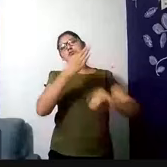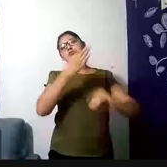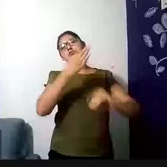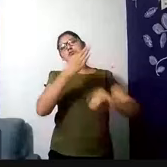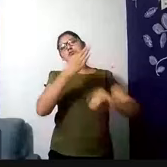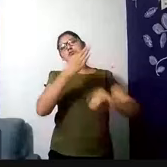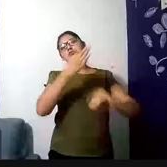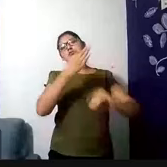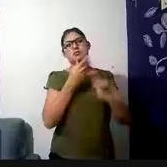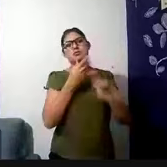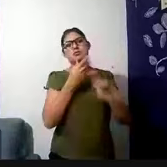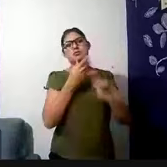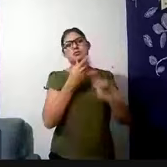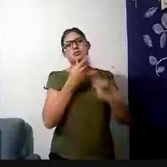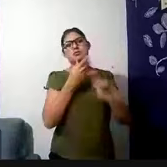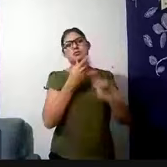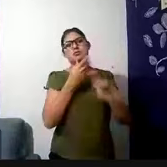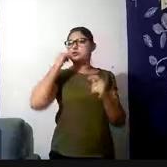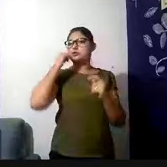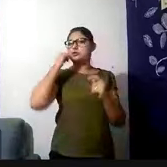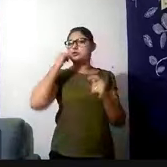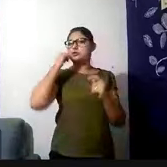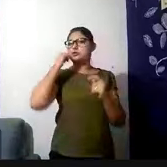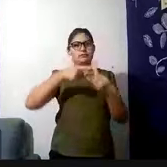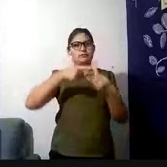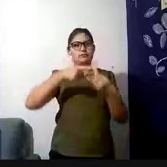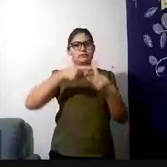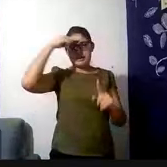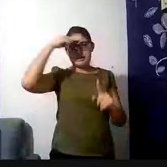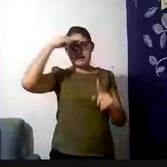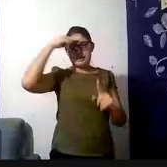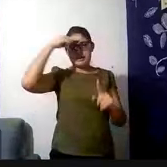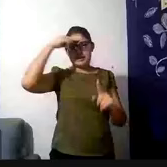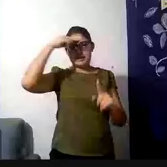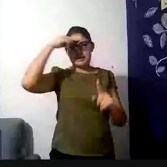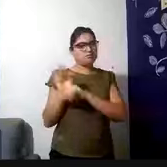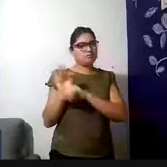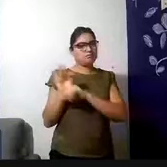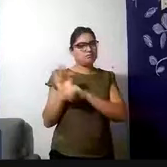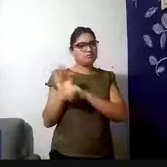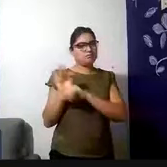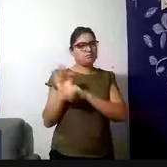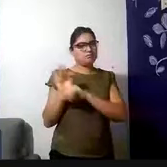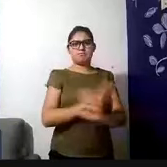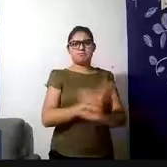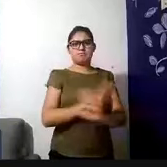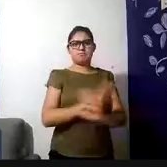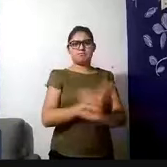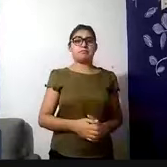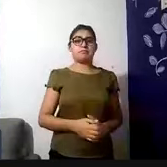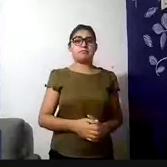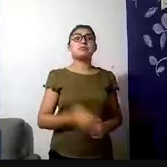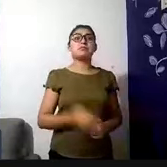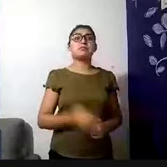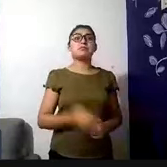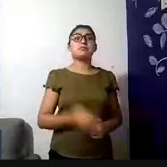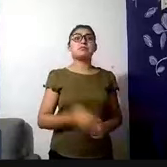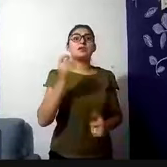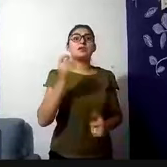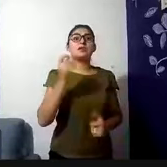ahí, Norma, no pensabas. O sea, es que tú me podías preguntar, ¿por qué entonces tú estás de